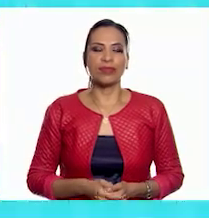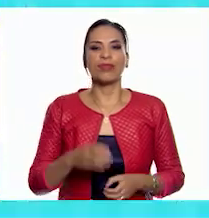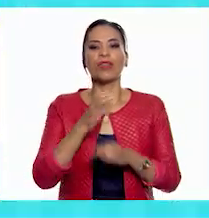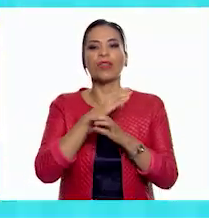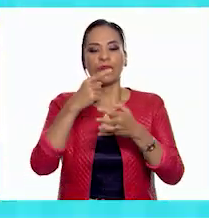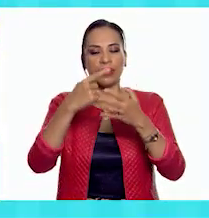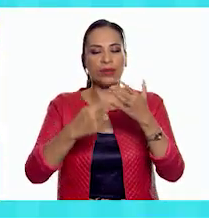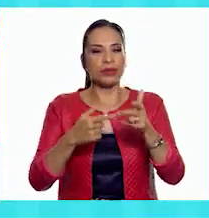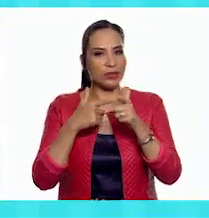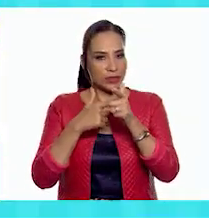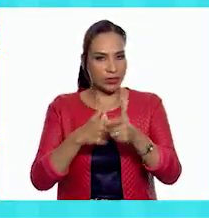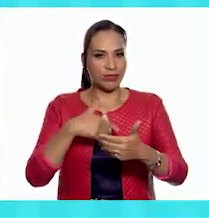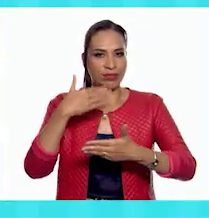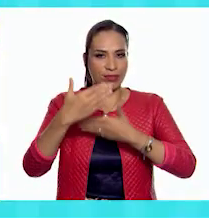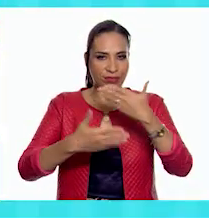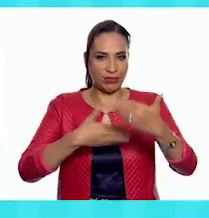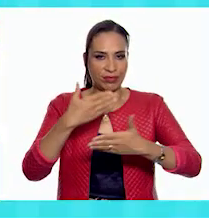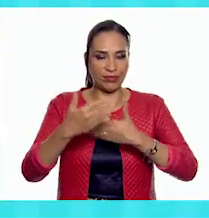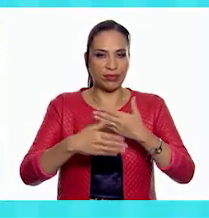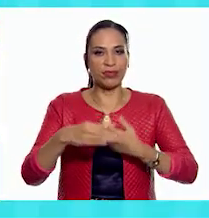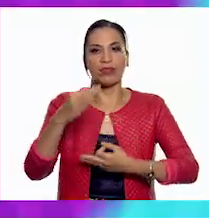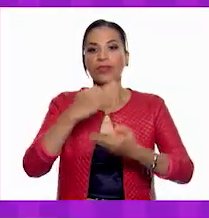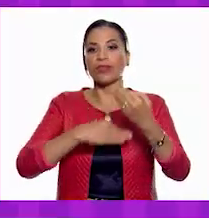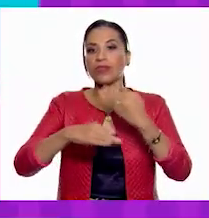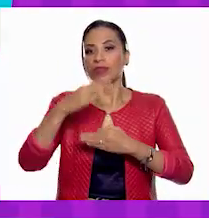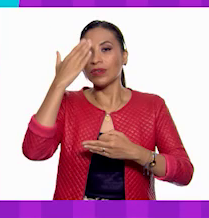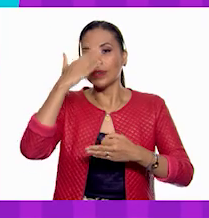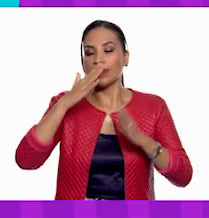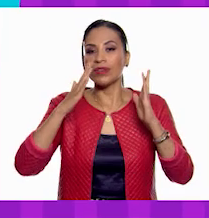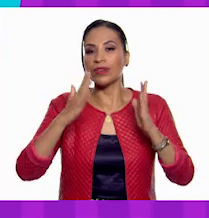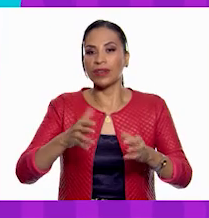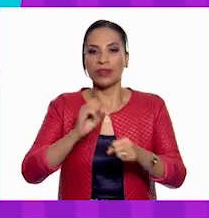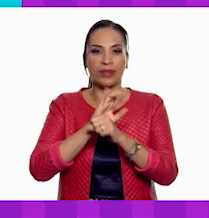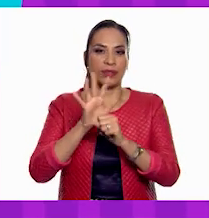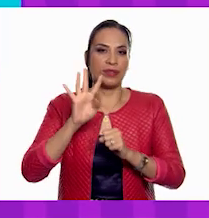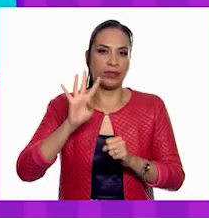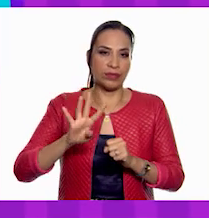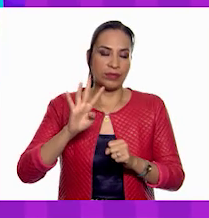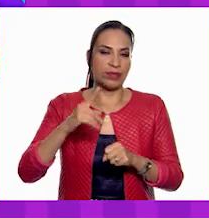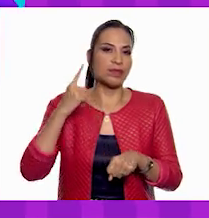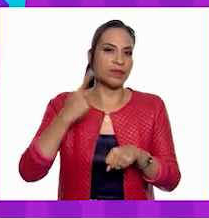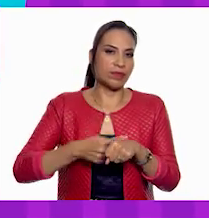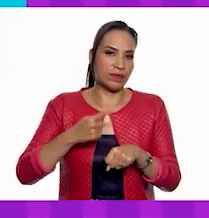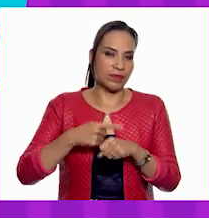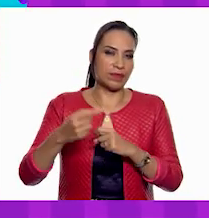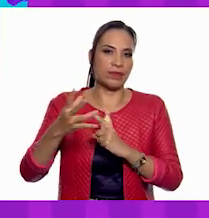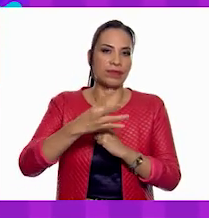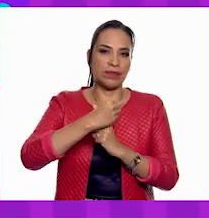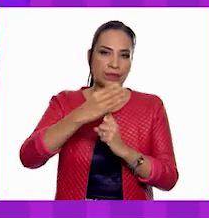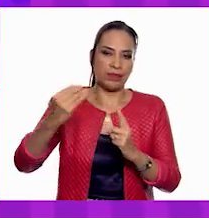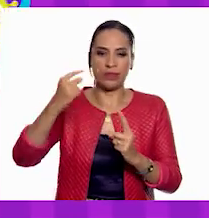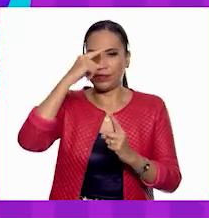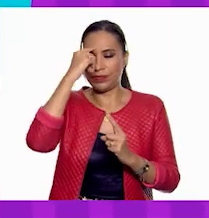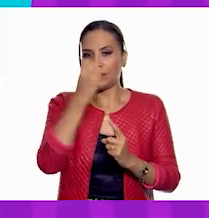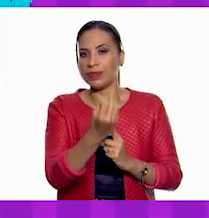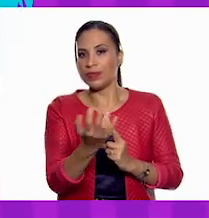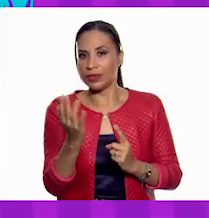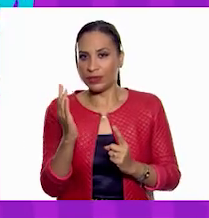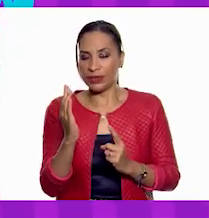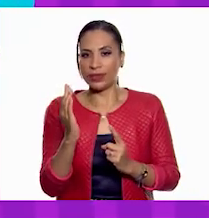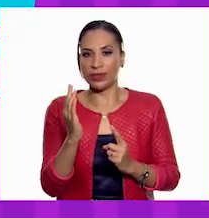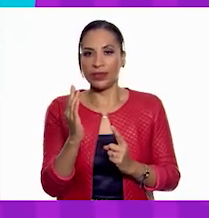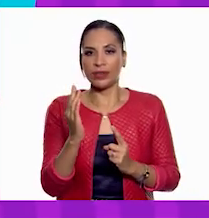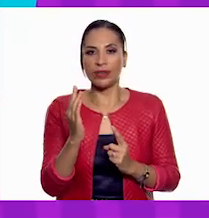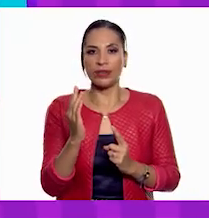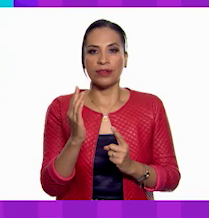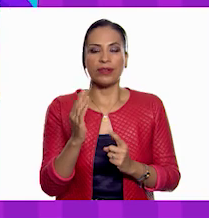Buenas prácticas para seguir adelante. Como todos sabemos, la COVID-19 es una enfermedad que se contagia muy fácilmente entre las